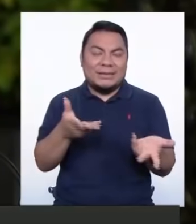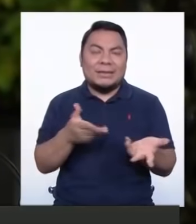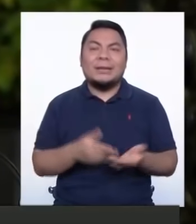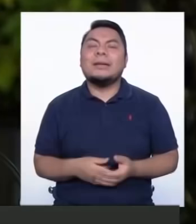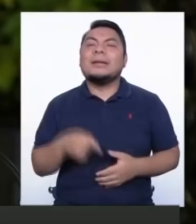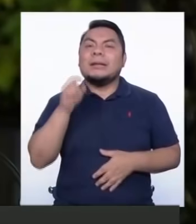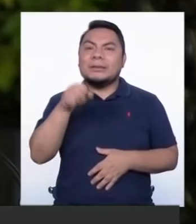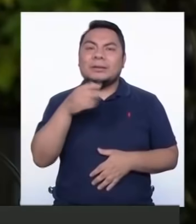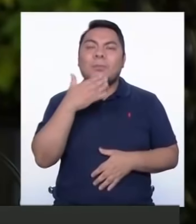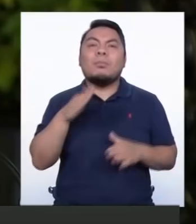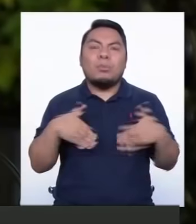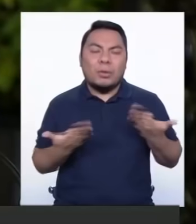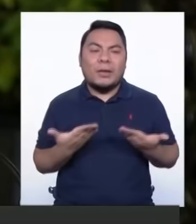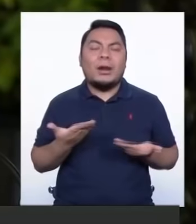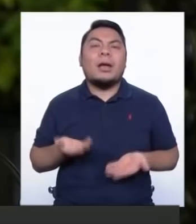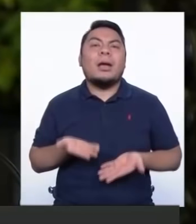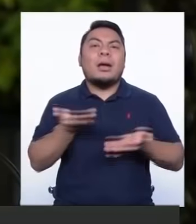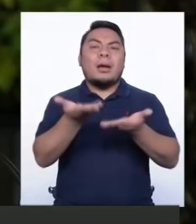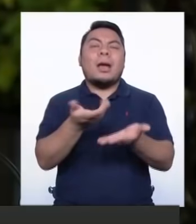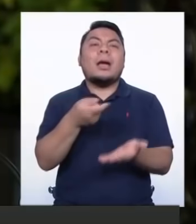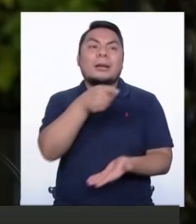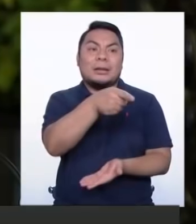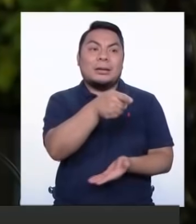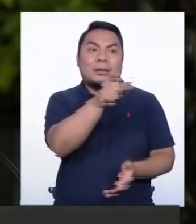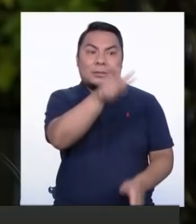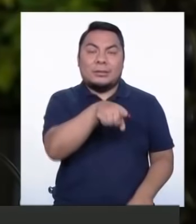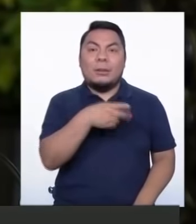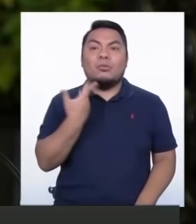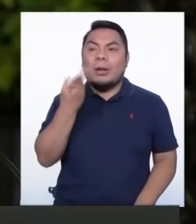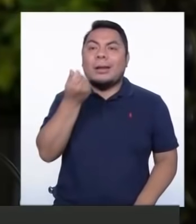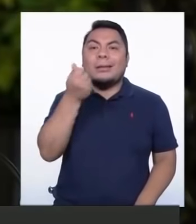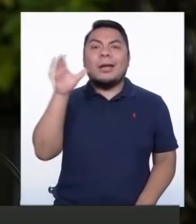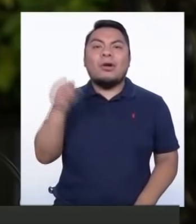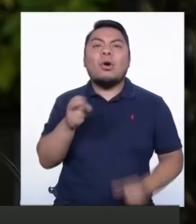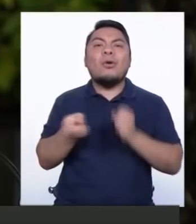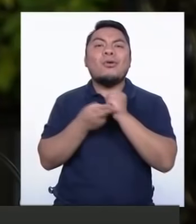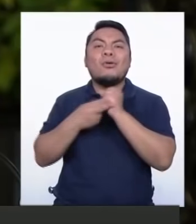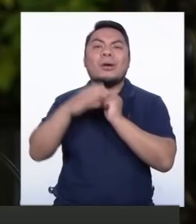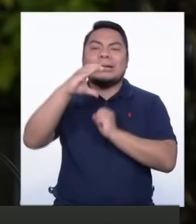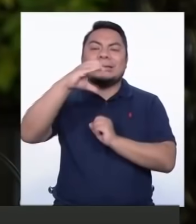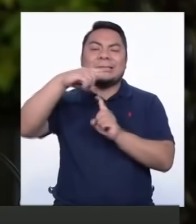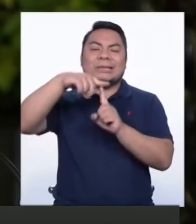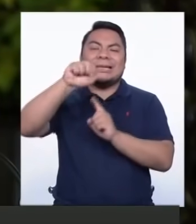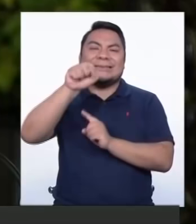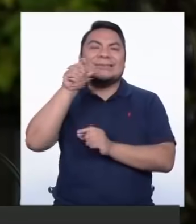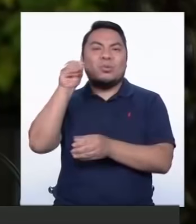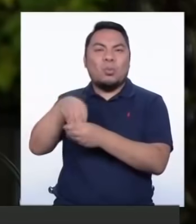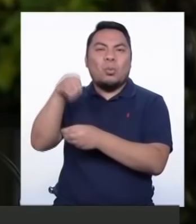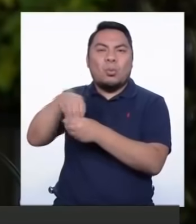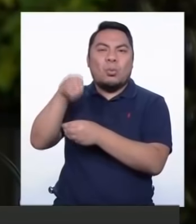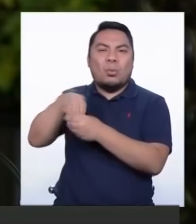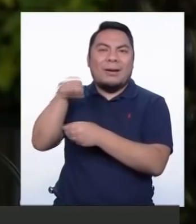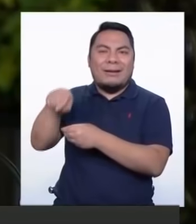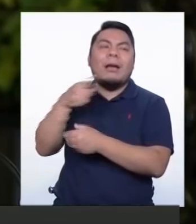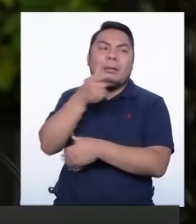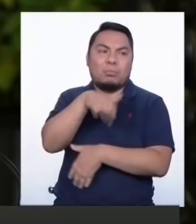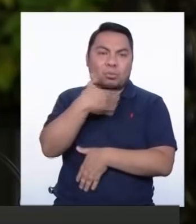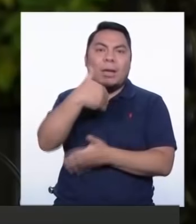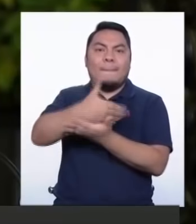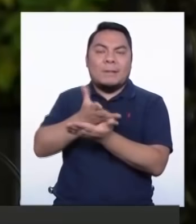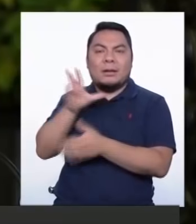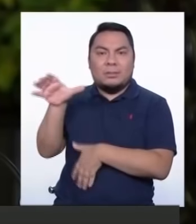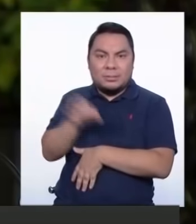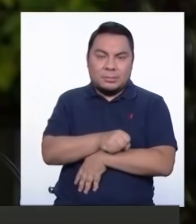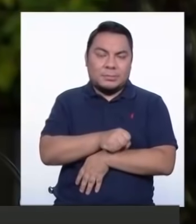tiene posibilidad de acceder a los ahorros privados de los trabajadores a través de sus CTS o de las AFPs. Eso está